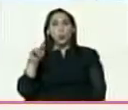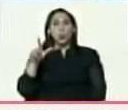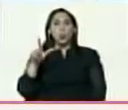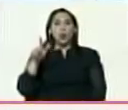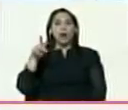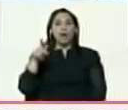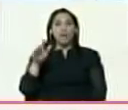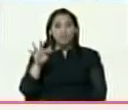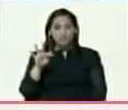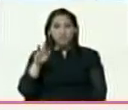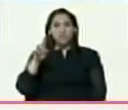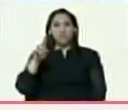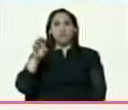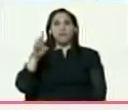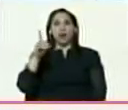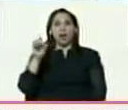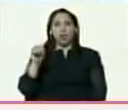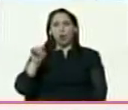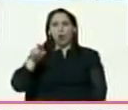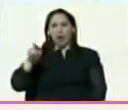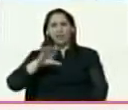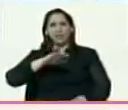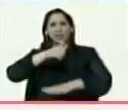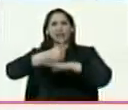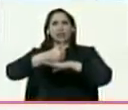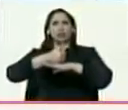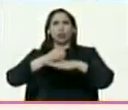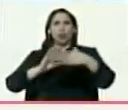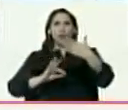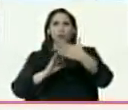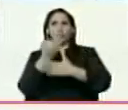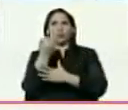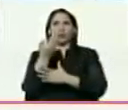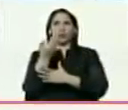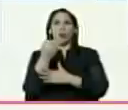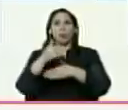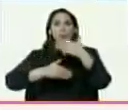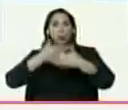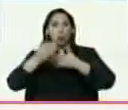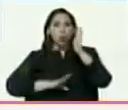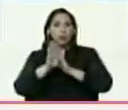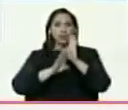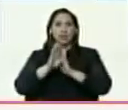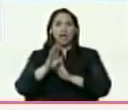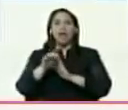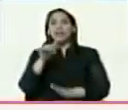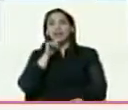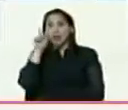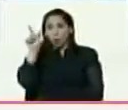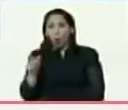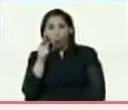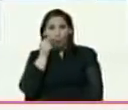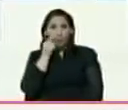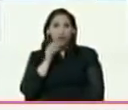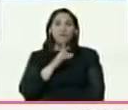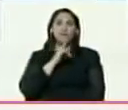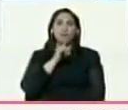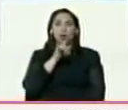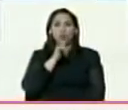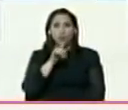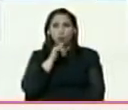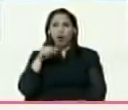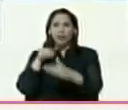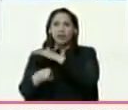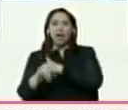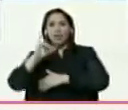es director de la fundación progresar en norte de santander quien informó oigan bien esto que la entrada de agua